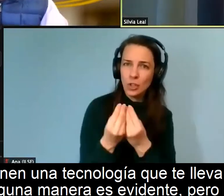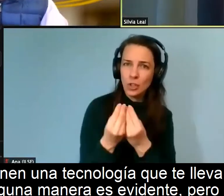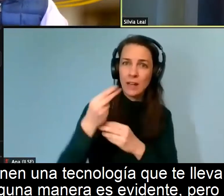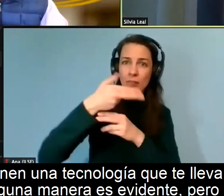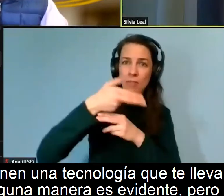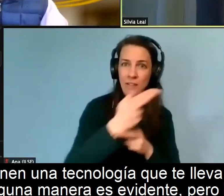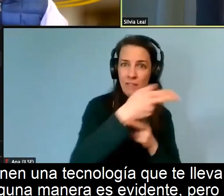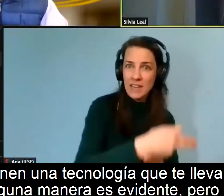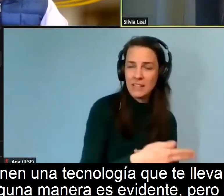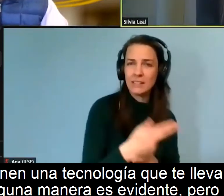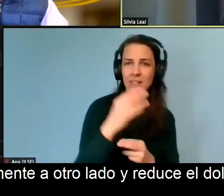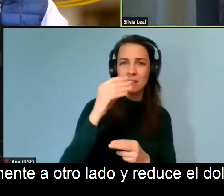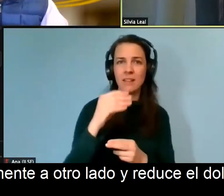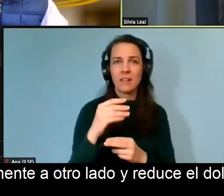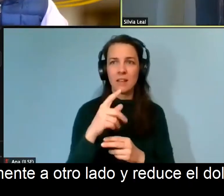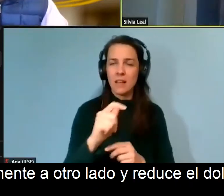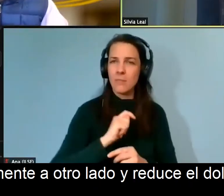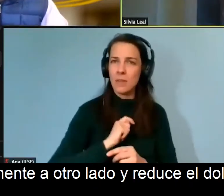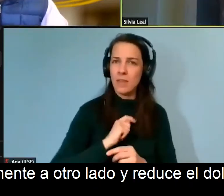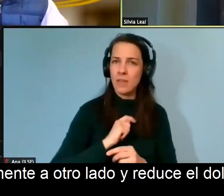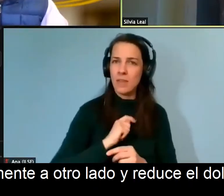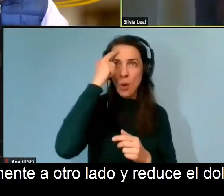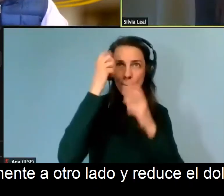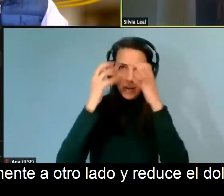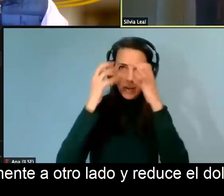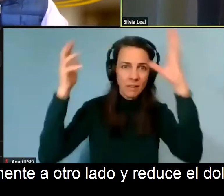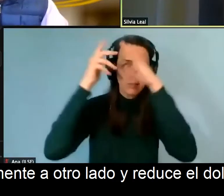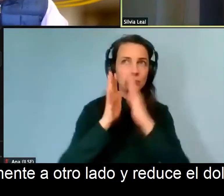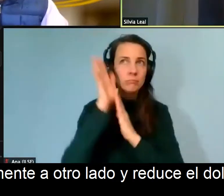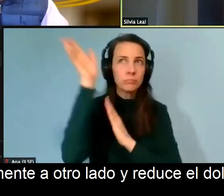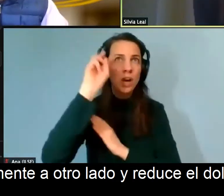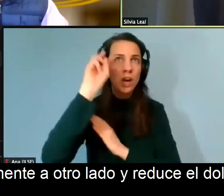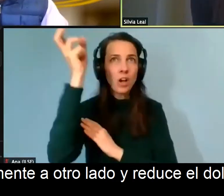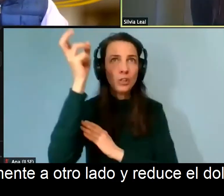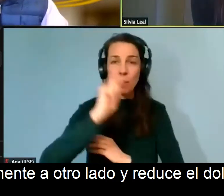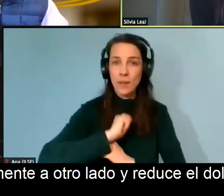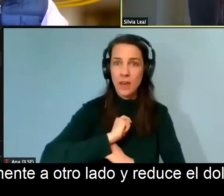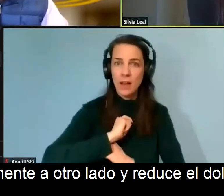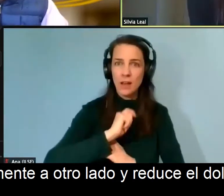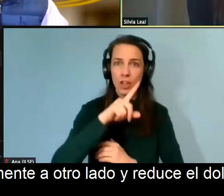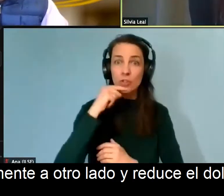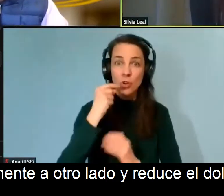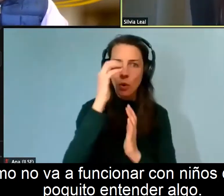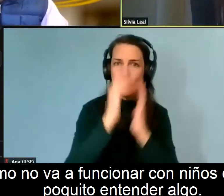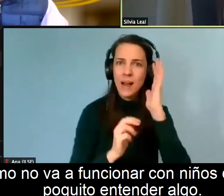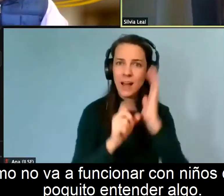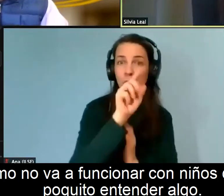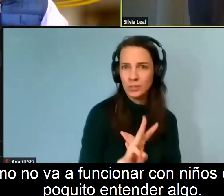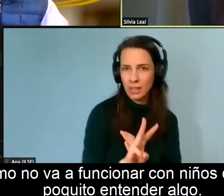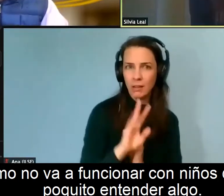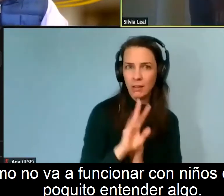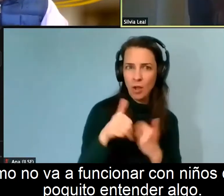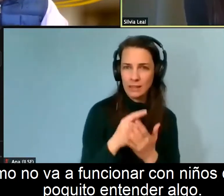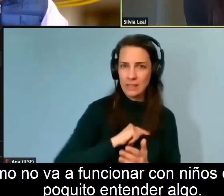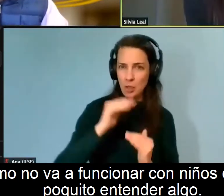Pero es que hay que decirlo. Esto te lleva la mente a otro lado y reduce el dolor a 1/3. Esto es un estudio de la Universidad de Buenos Aires. Claro, todo